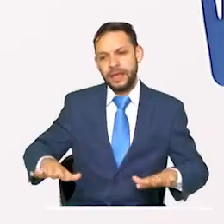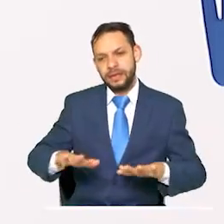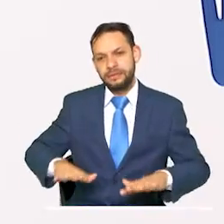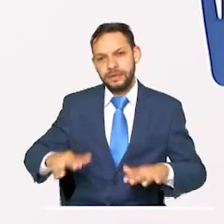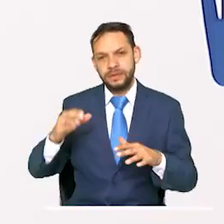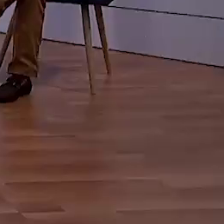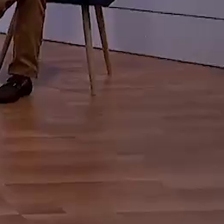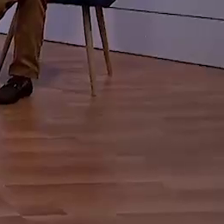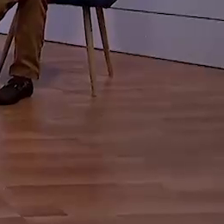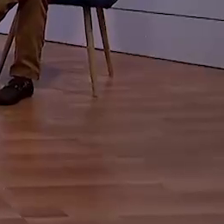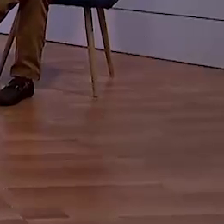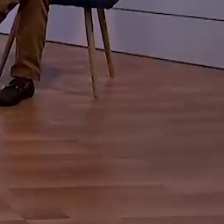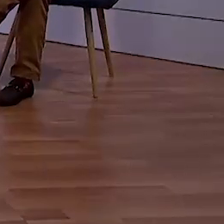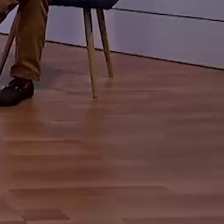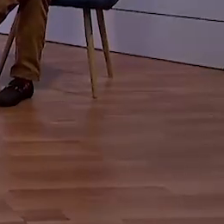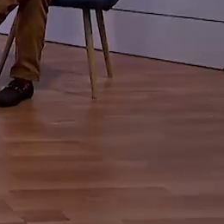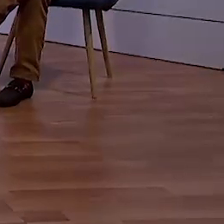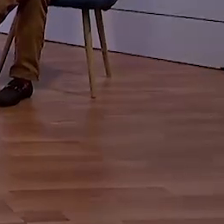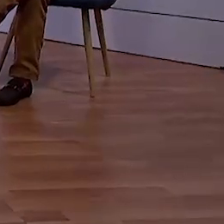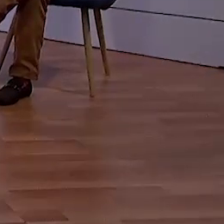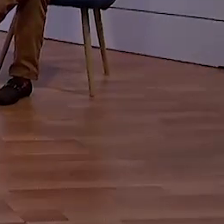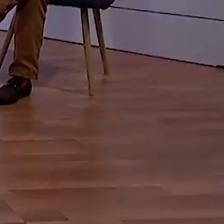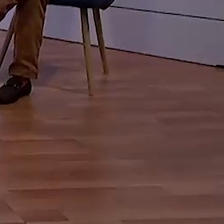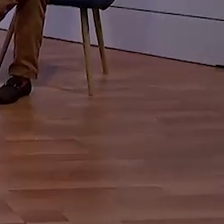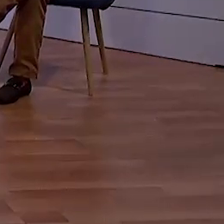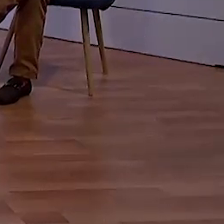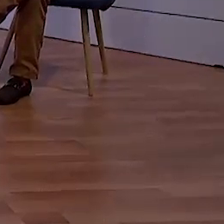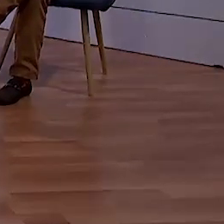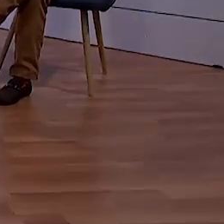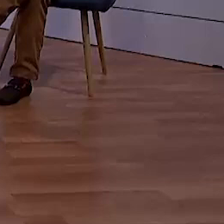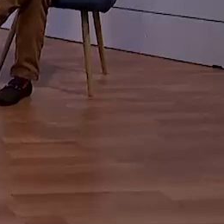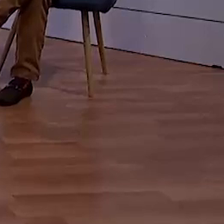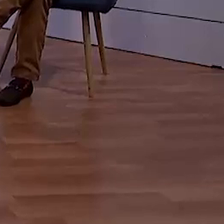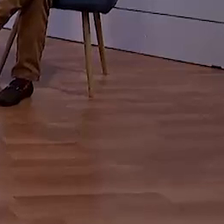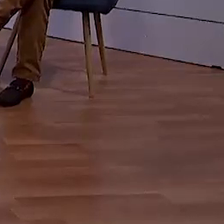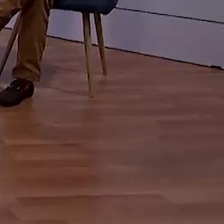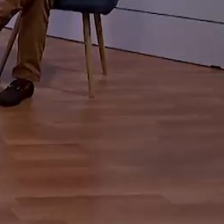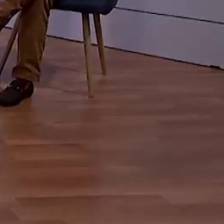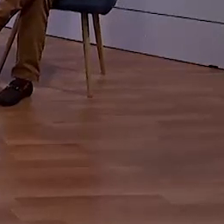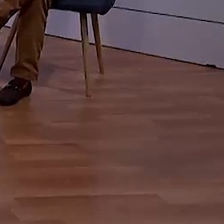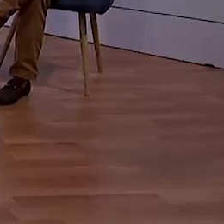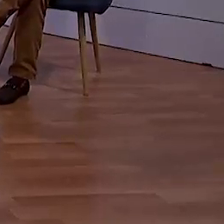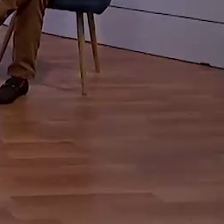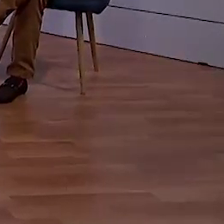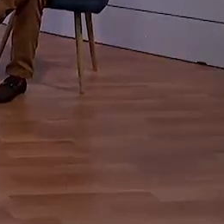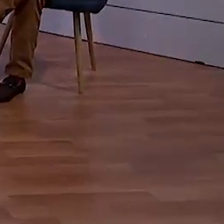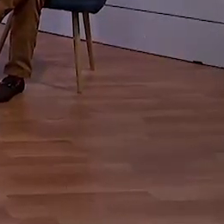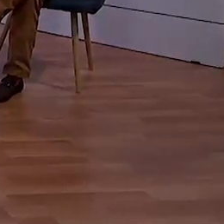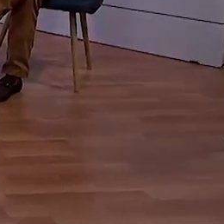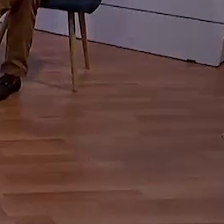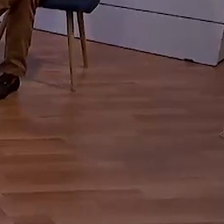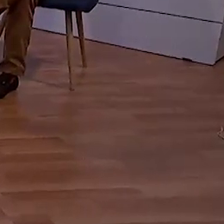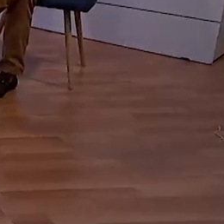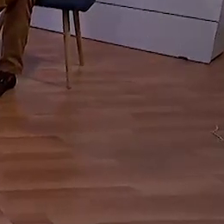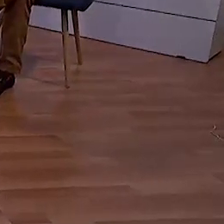cannabis. Bueno, un gusto este encuentro y un gusto esta posibilidad de hablar sobre